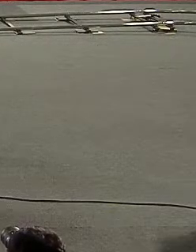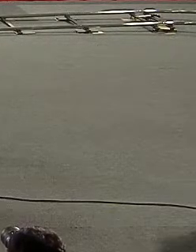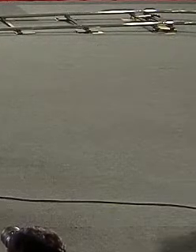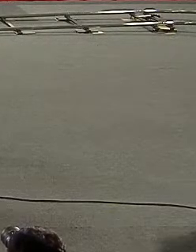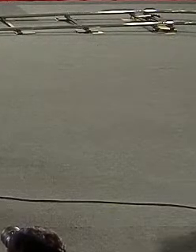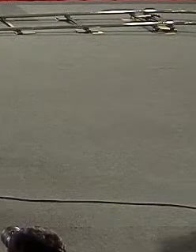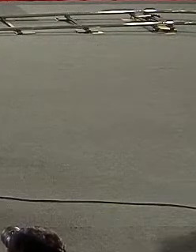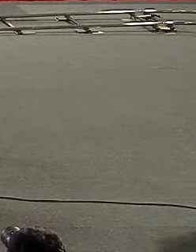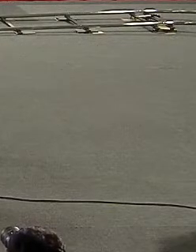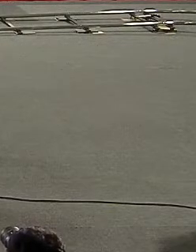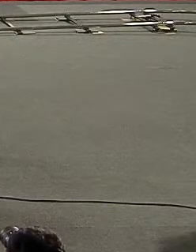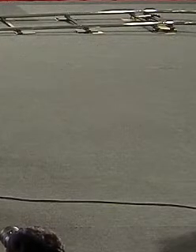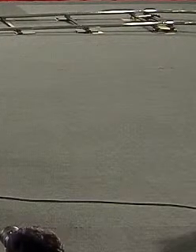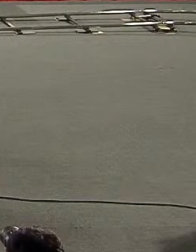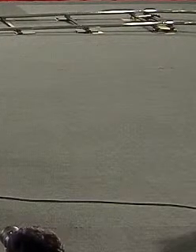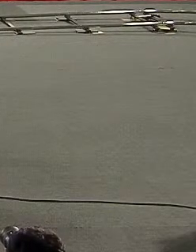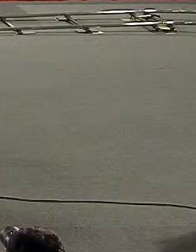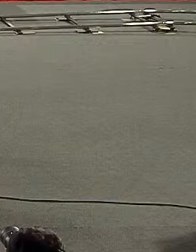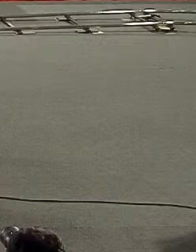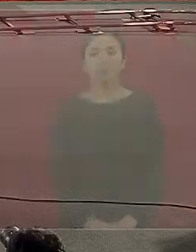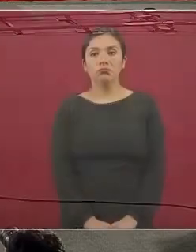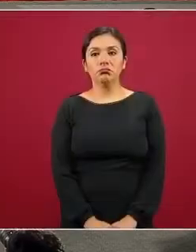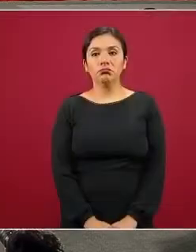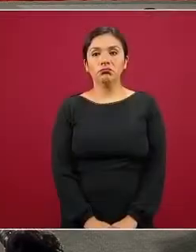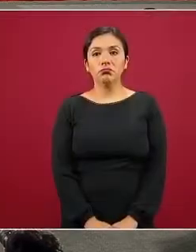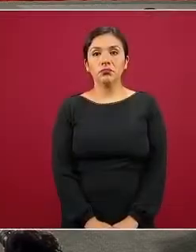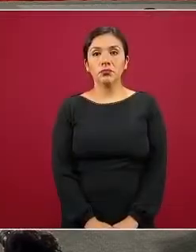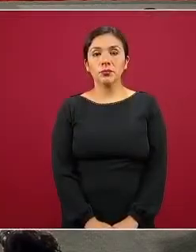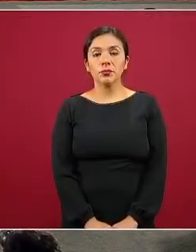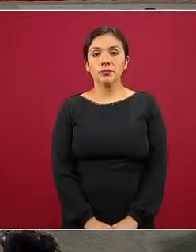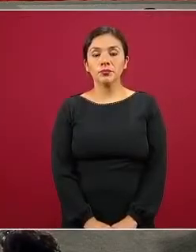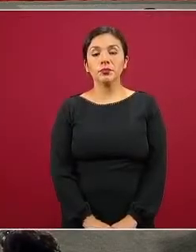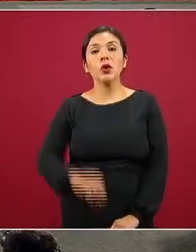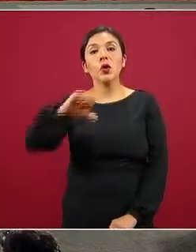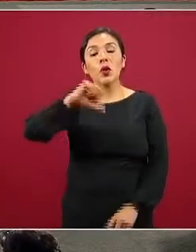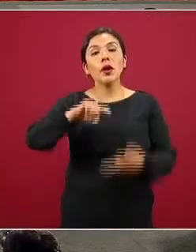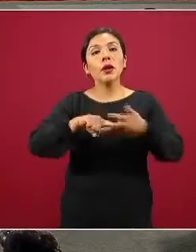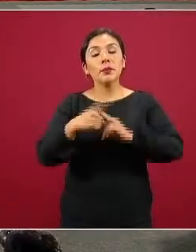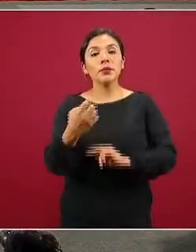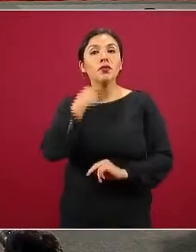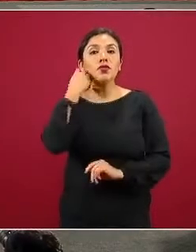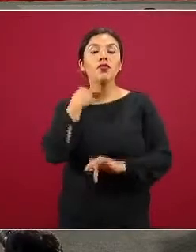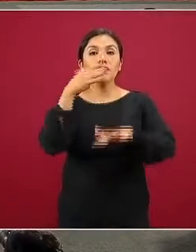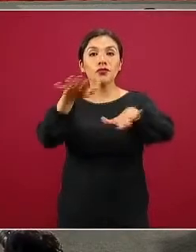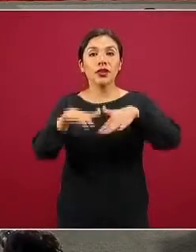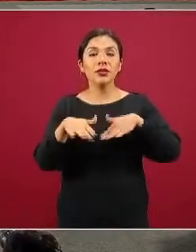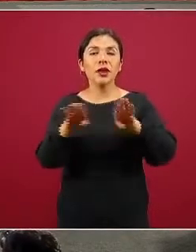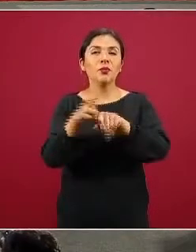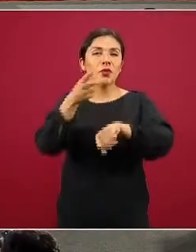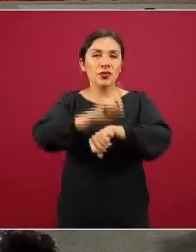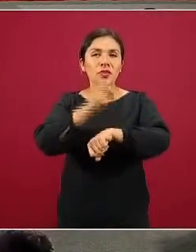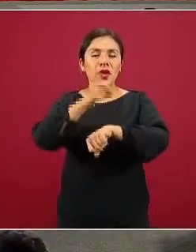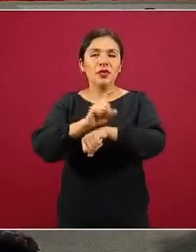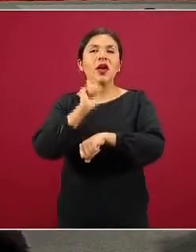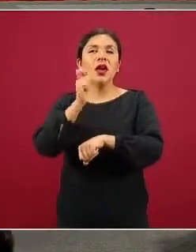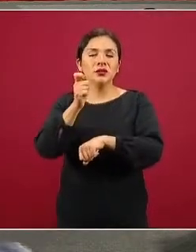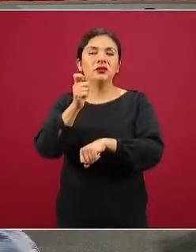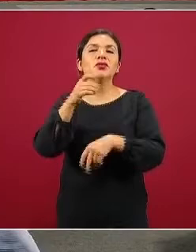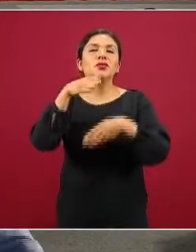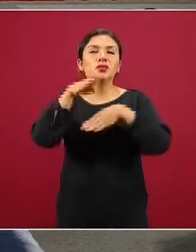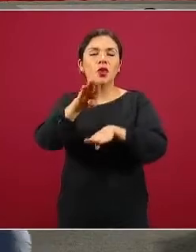vamos a iniciar la conferencia de prensa diaria sobre COVID-19, la pandemia causada por el nuevo